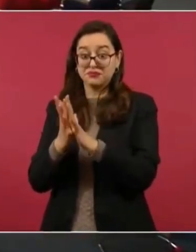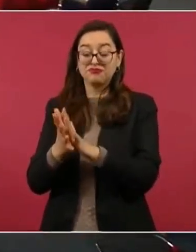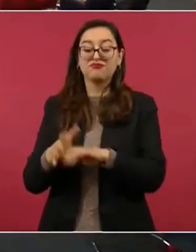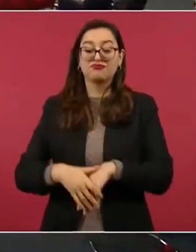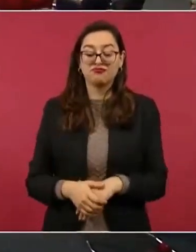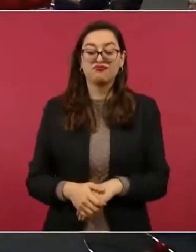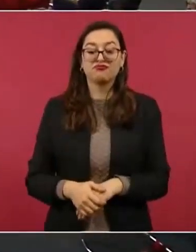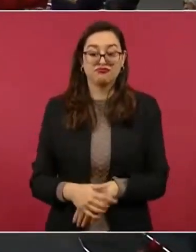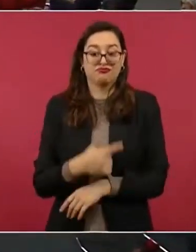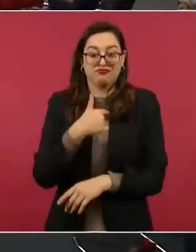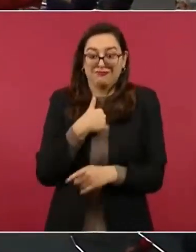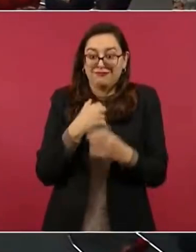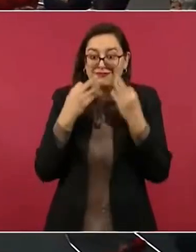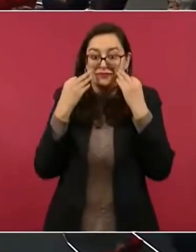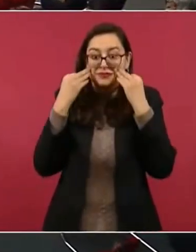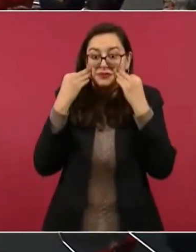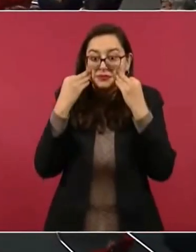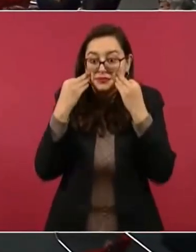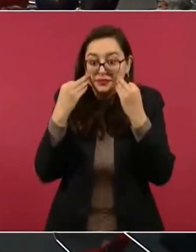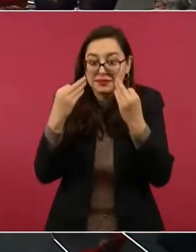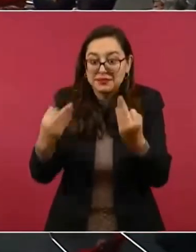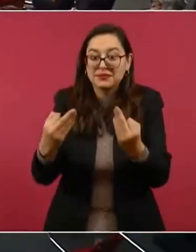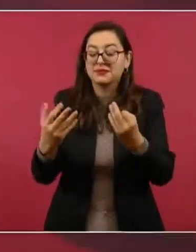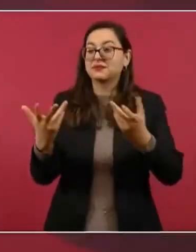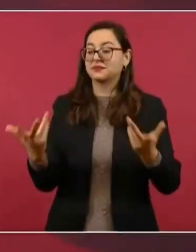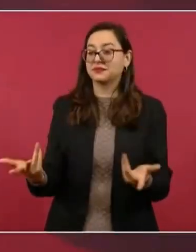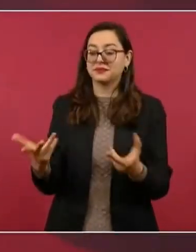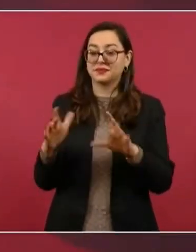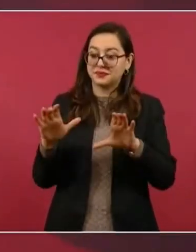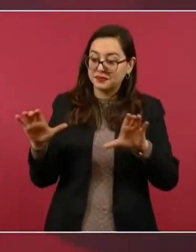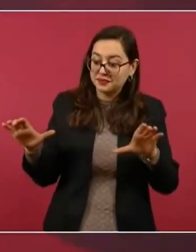a comunidades allá por